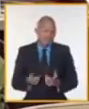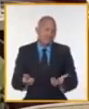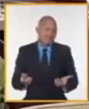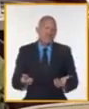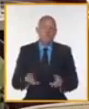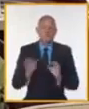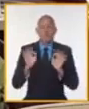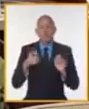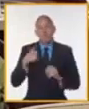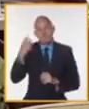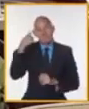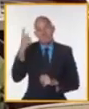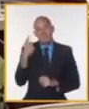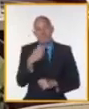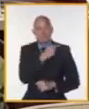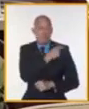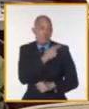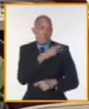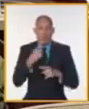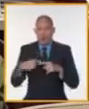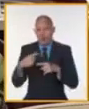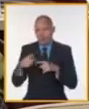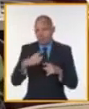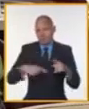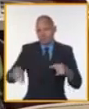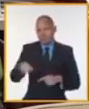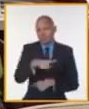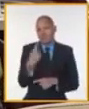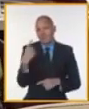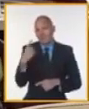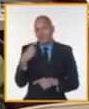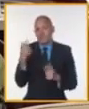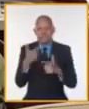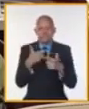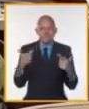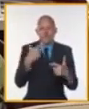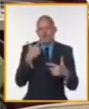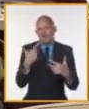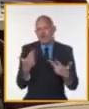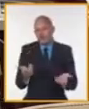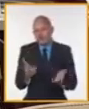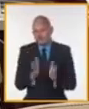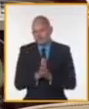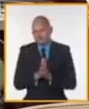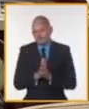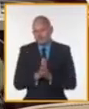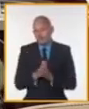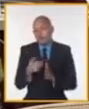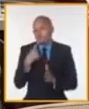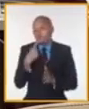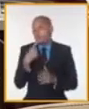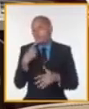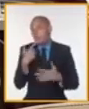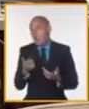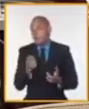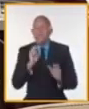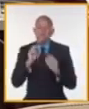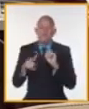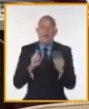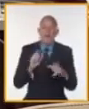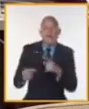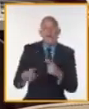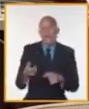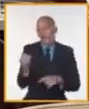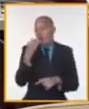atribuciones de los cuadros administrativos que están a todos los niveles, y no solo de los mercados agropecuarios, repito, de las áreas de concentración y de los